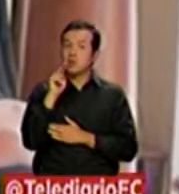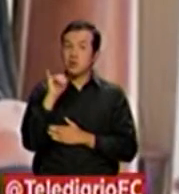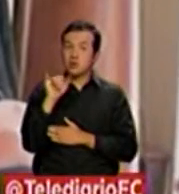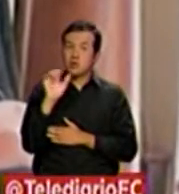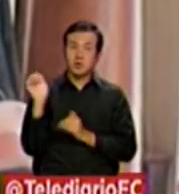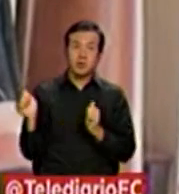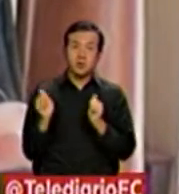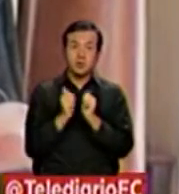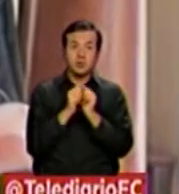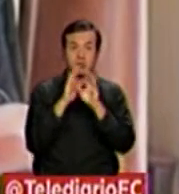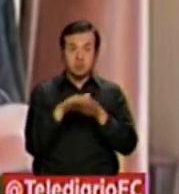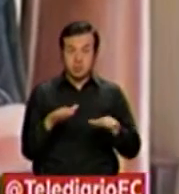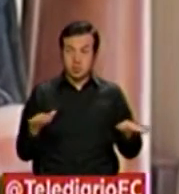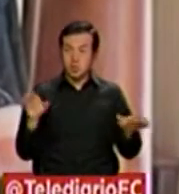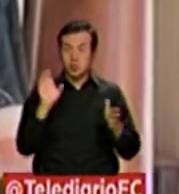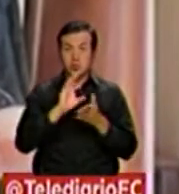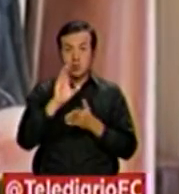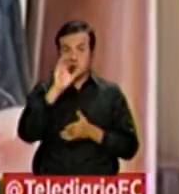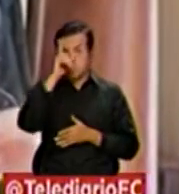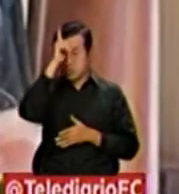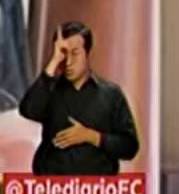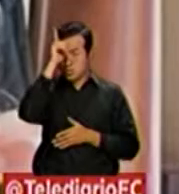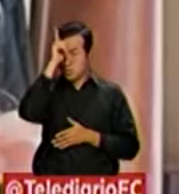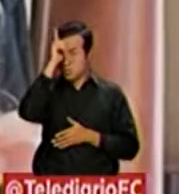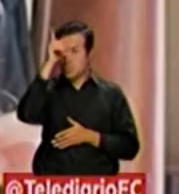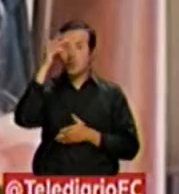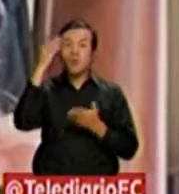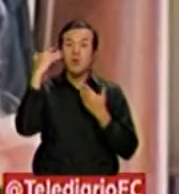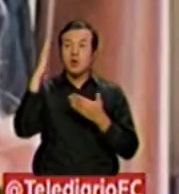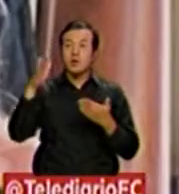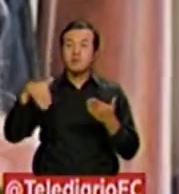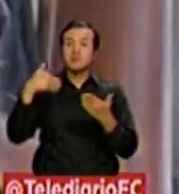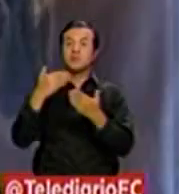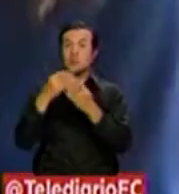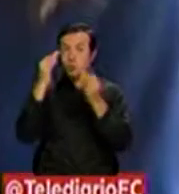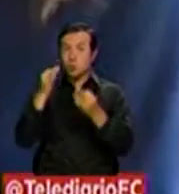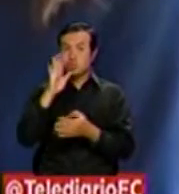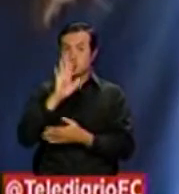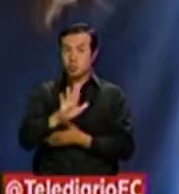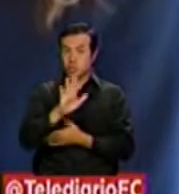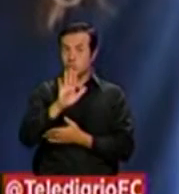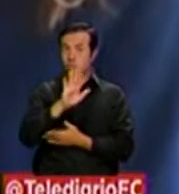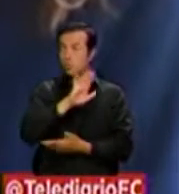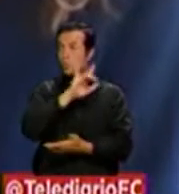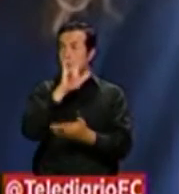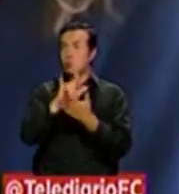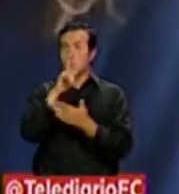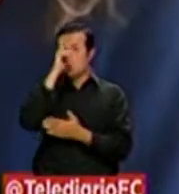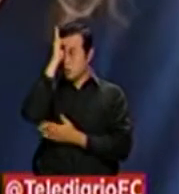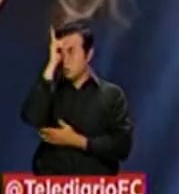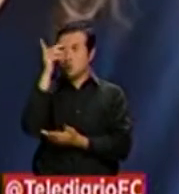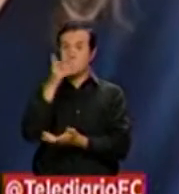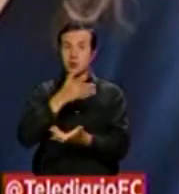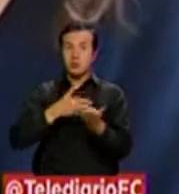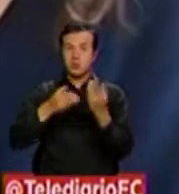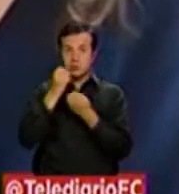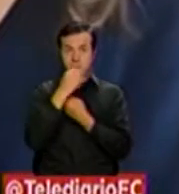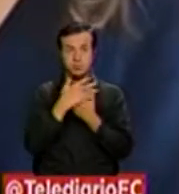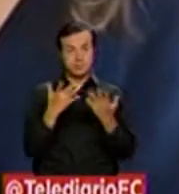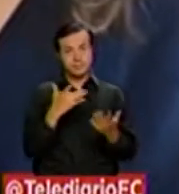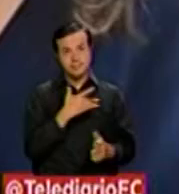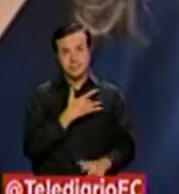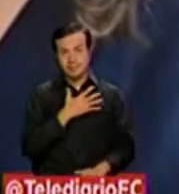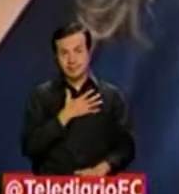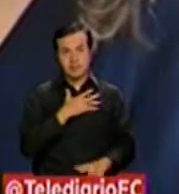junto a otros estudiantes del Colegio Alemán Humboldt de Guayaquil, mientras él cumplía agenda en Alemania, acotó: qué pena